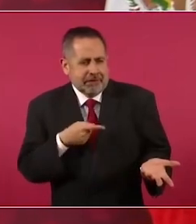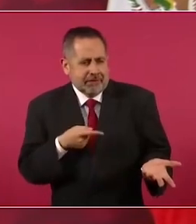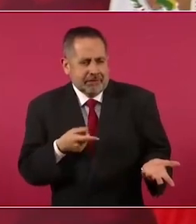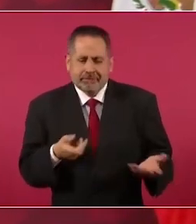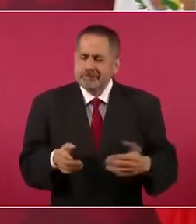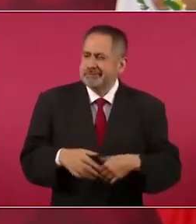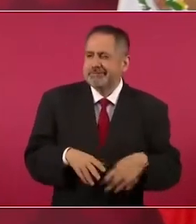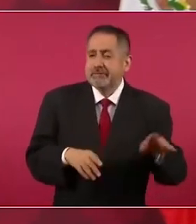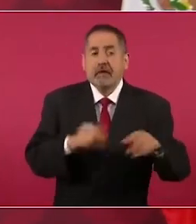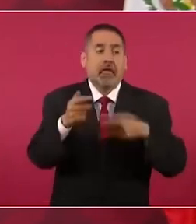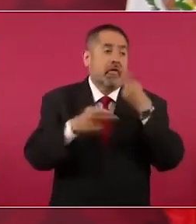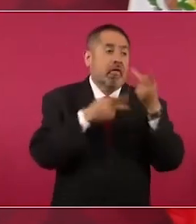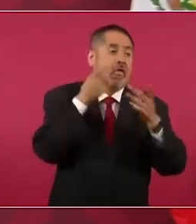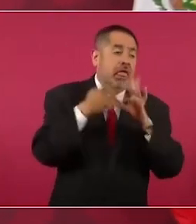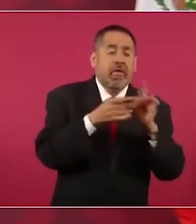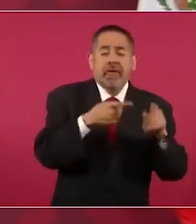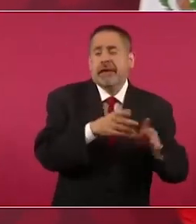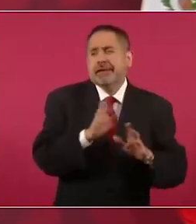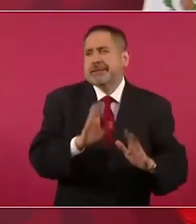Lo demás